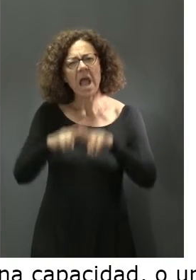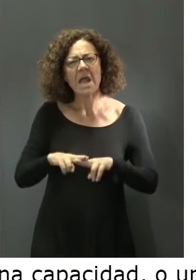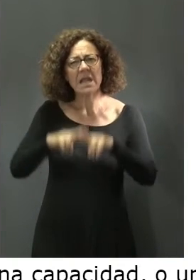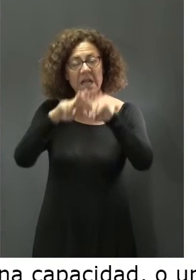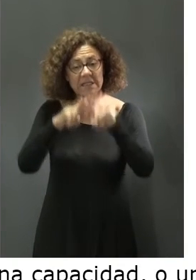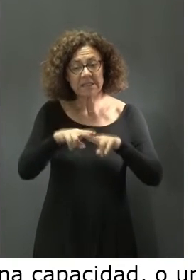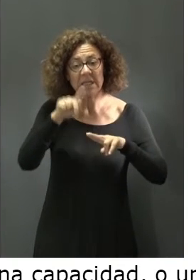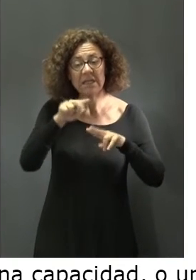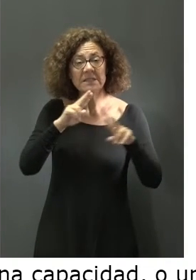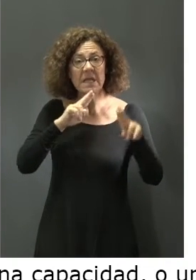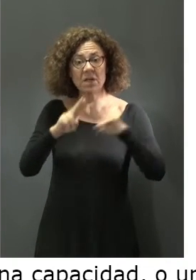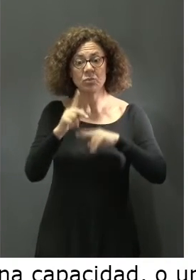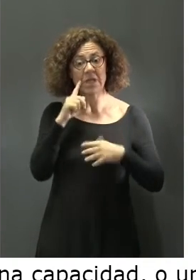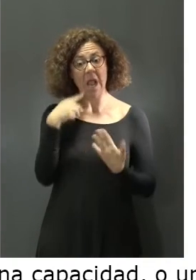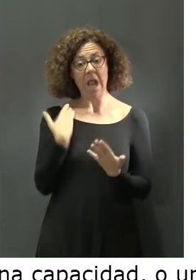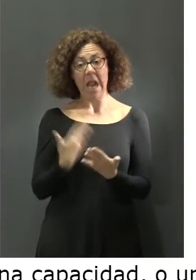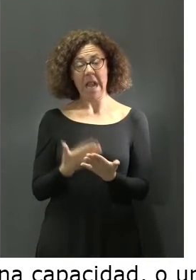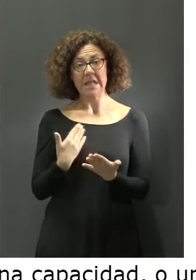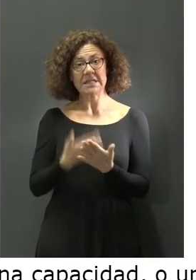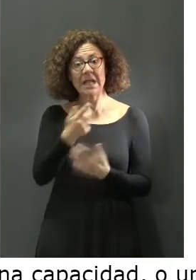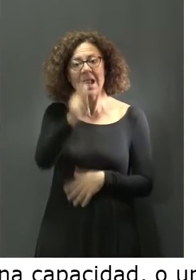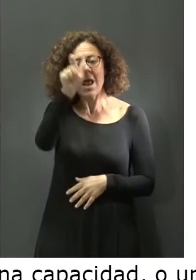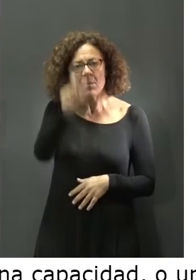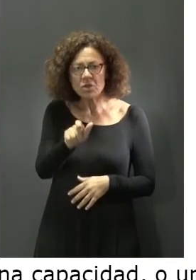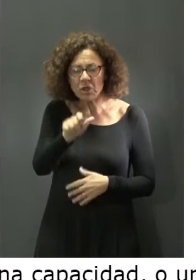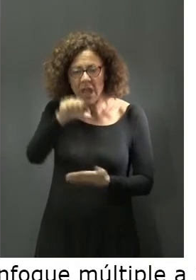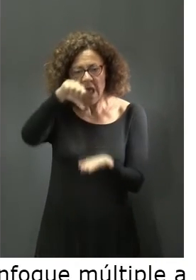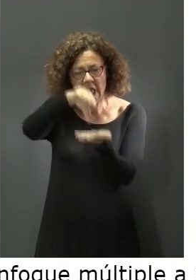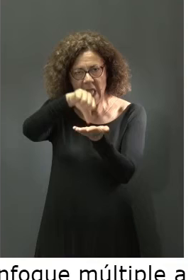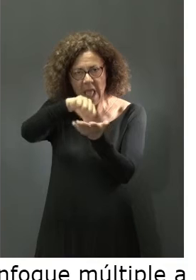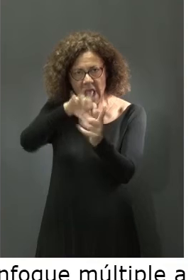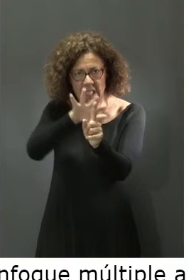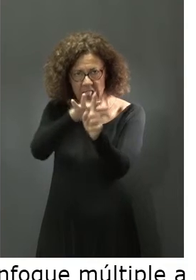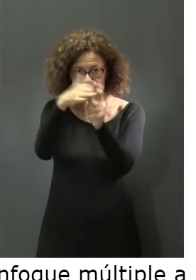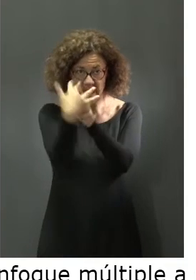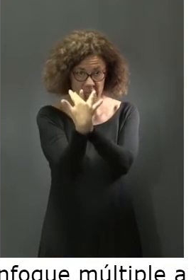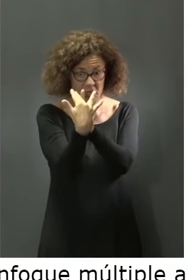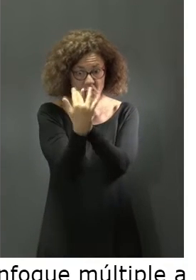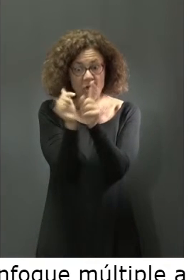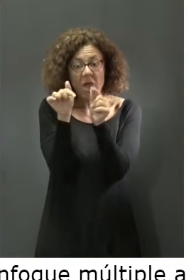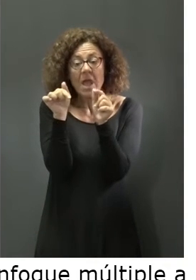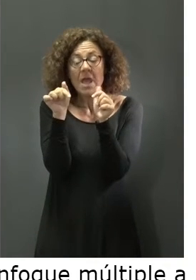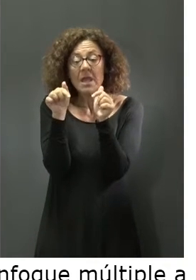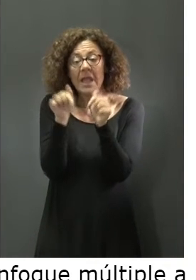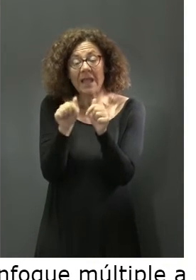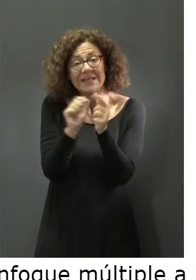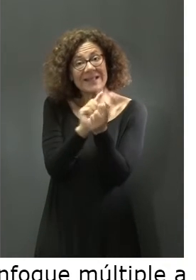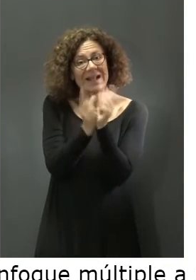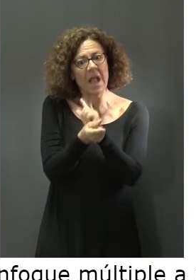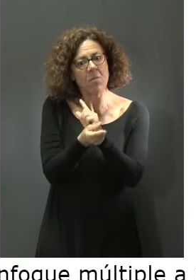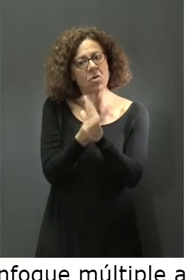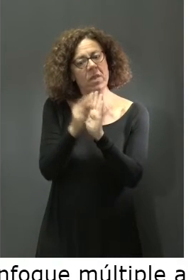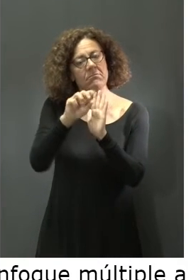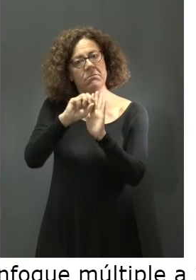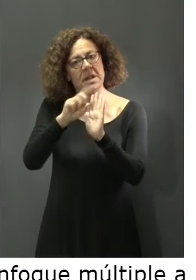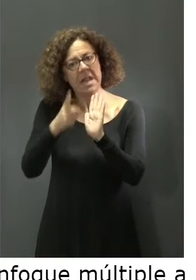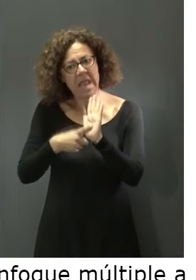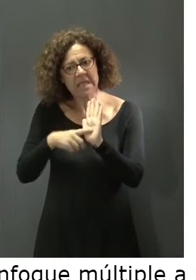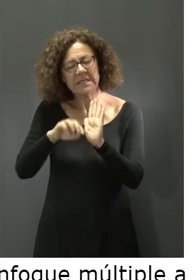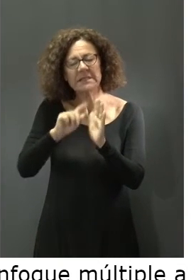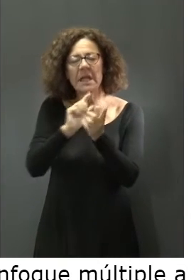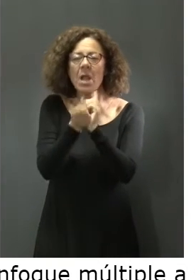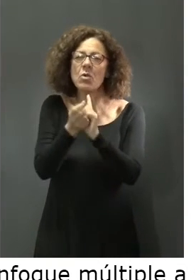esa respuesta garantista, donde la persona es el centro, ¿no?, y es un poco en este cambio de paradigma también, ¿no?, quien